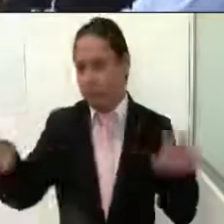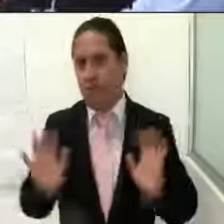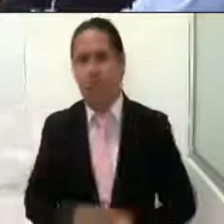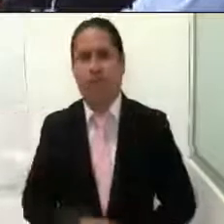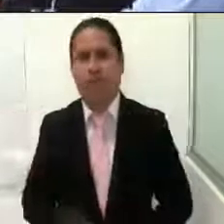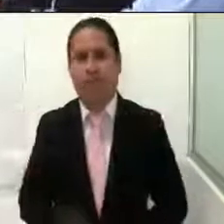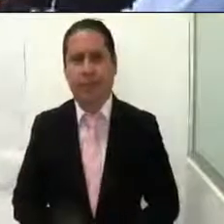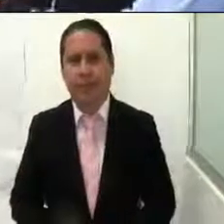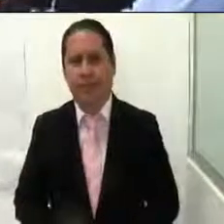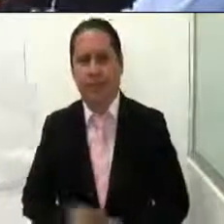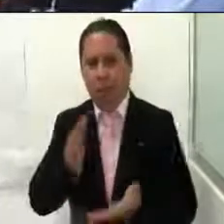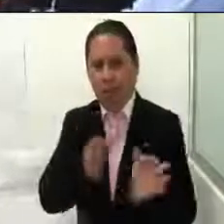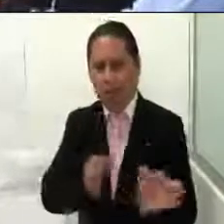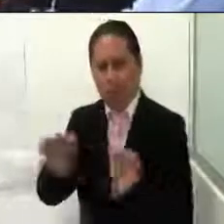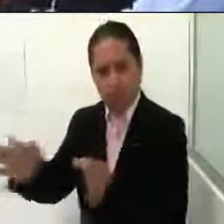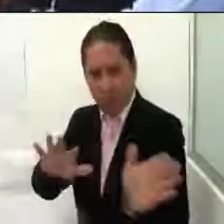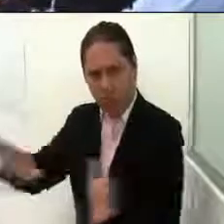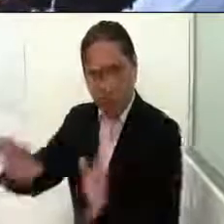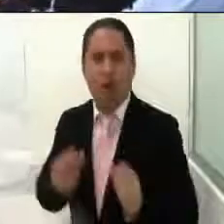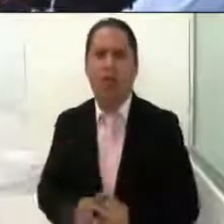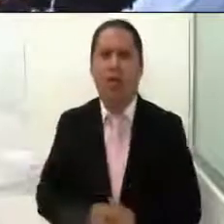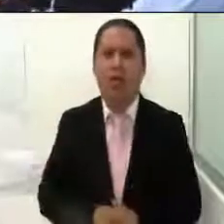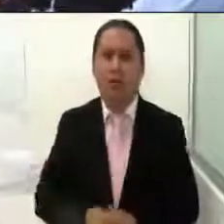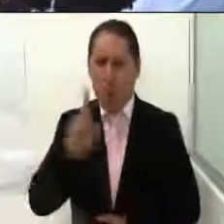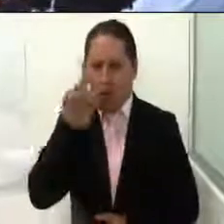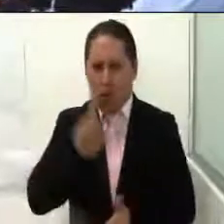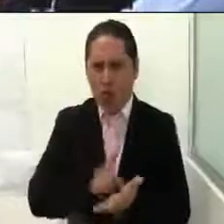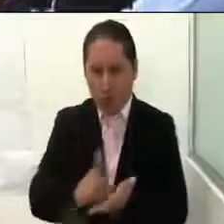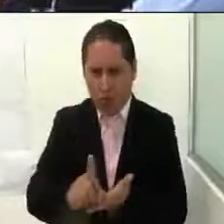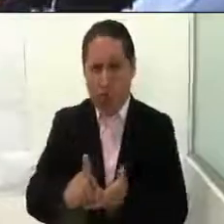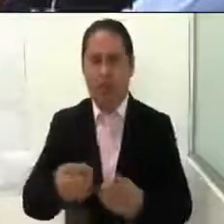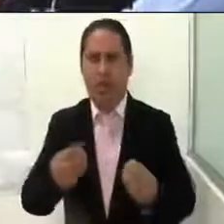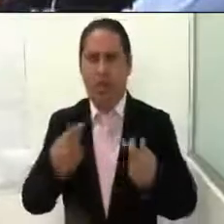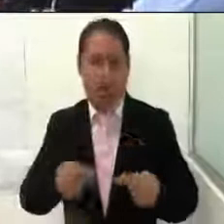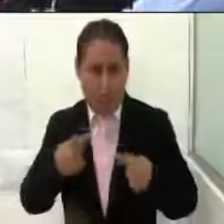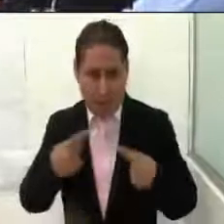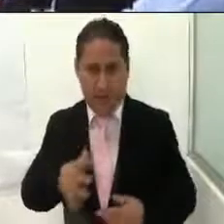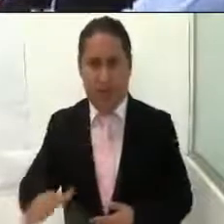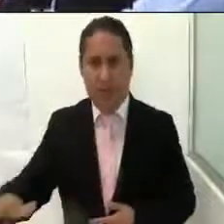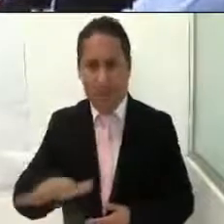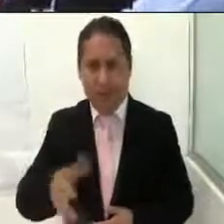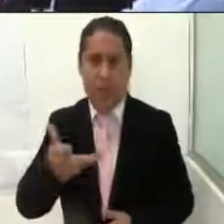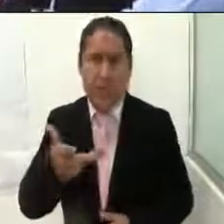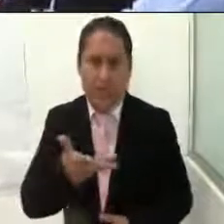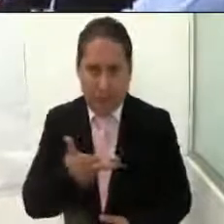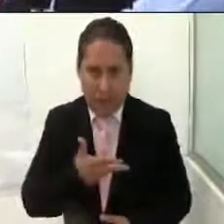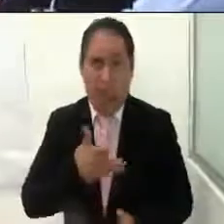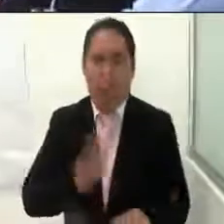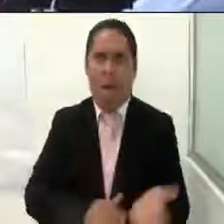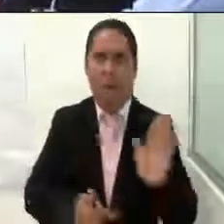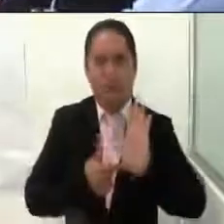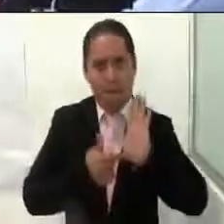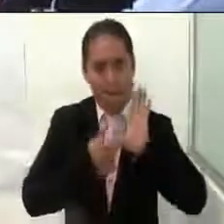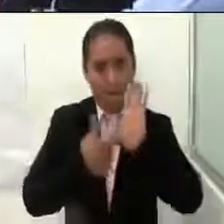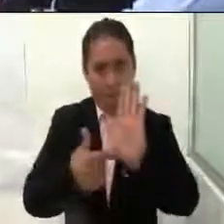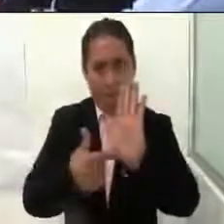por otra parte uno de los derechos de los ciudadanos es contar con un documento que demuestre